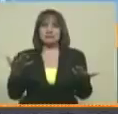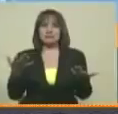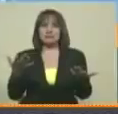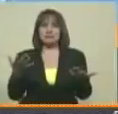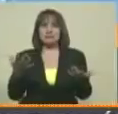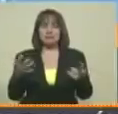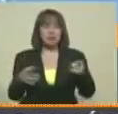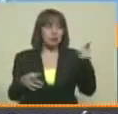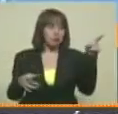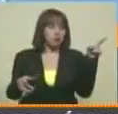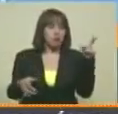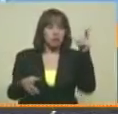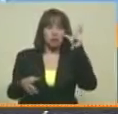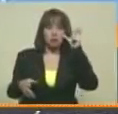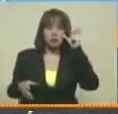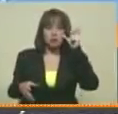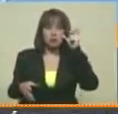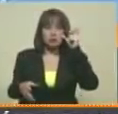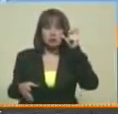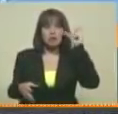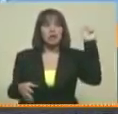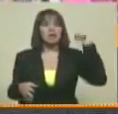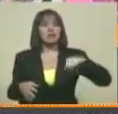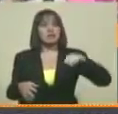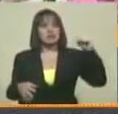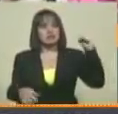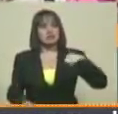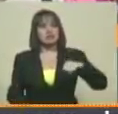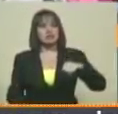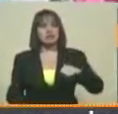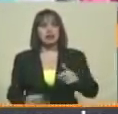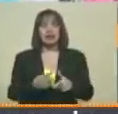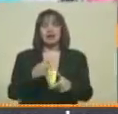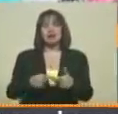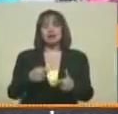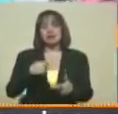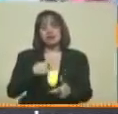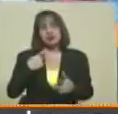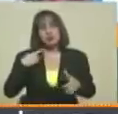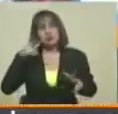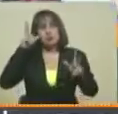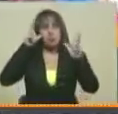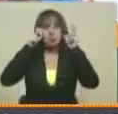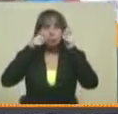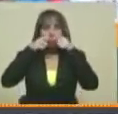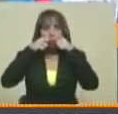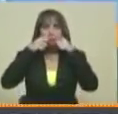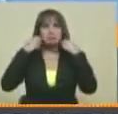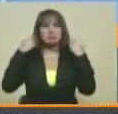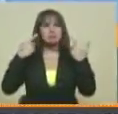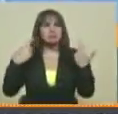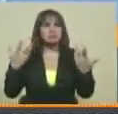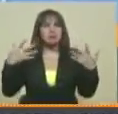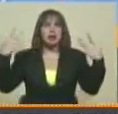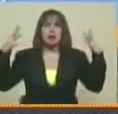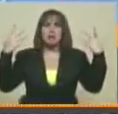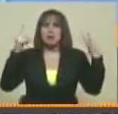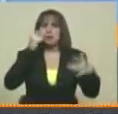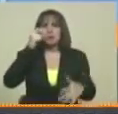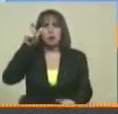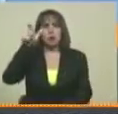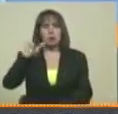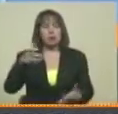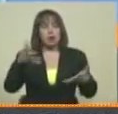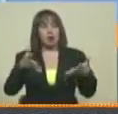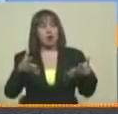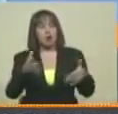¿Por aquí me escuchan? Al que no me escucho soy yo, entonces. Gracias a Escalona. Vale, un aplauso a Escalona por este